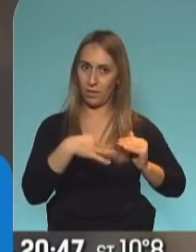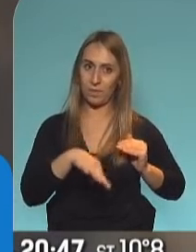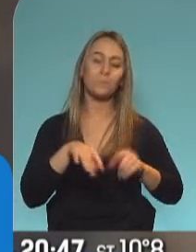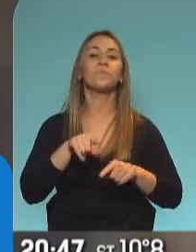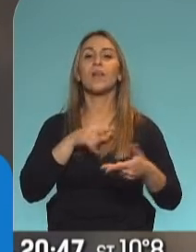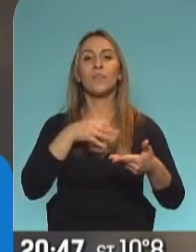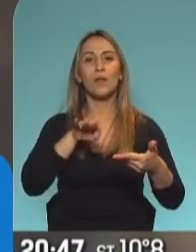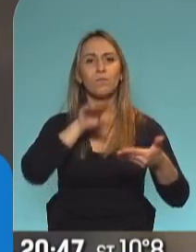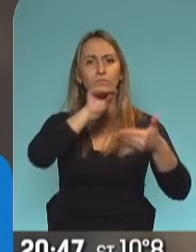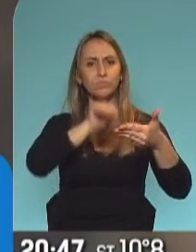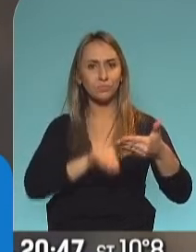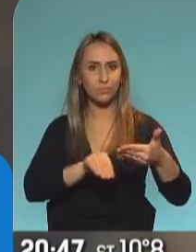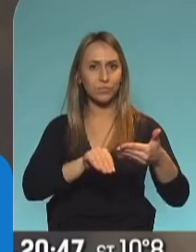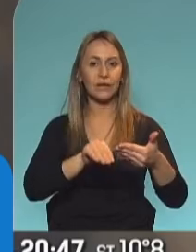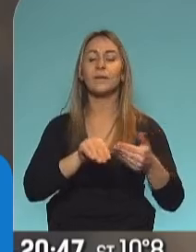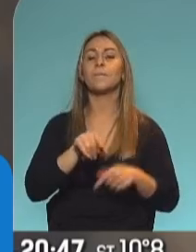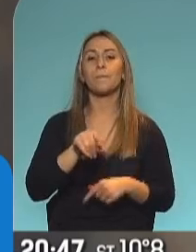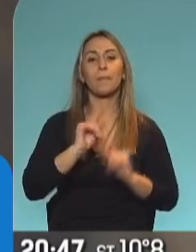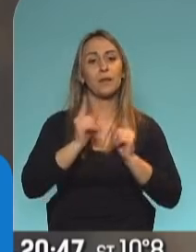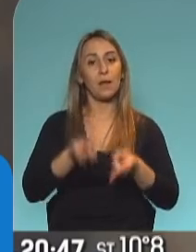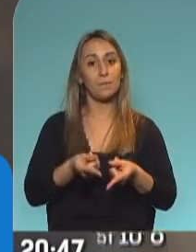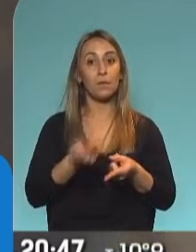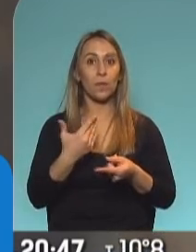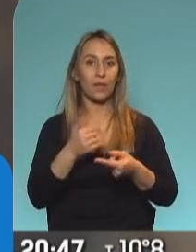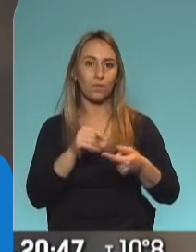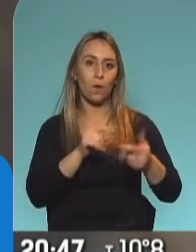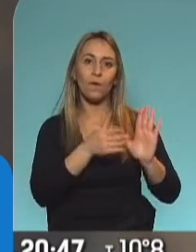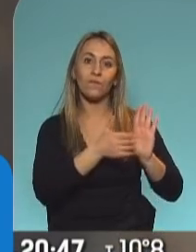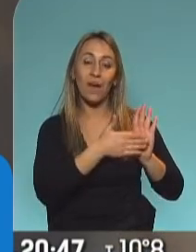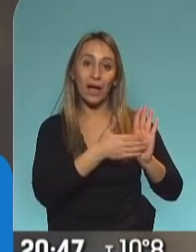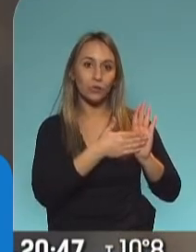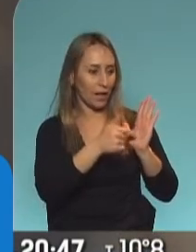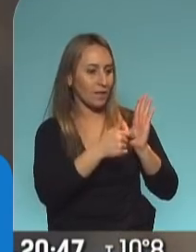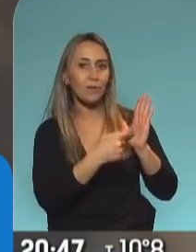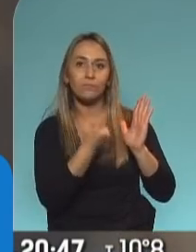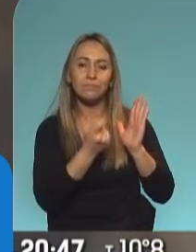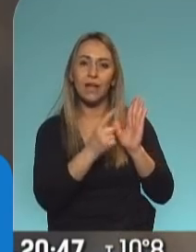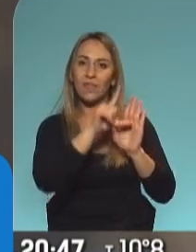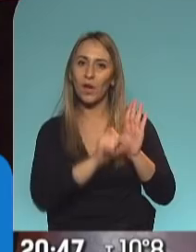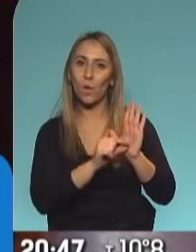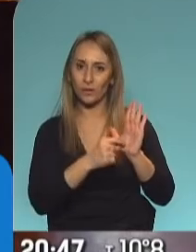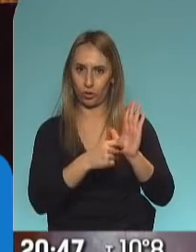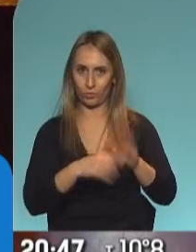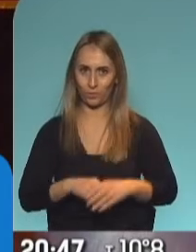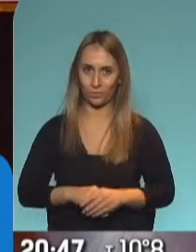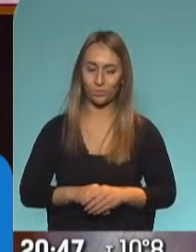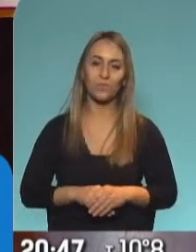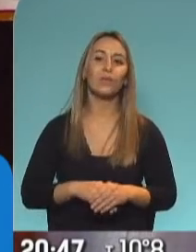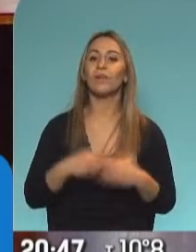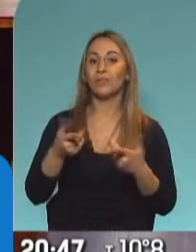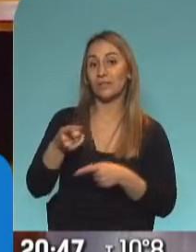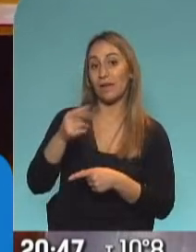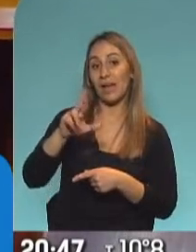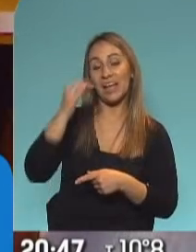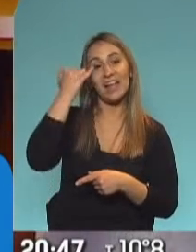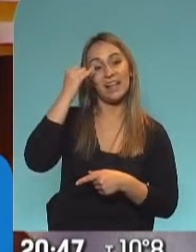además puedas señalar que esa es la factura donde tenés que cobrar este descuento. Bien, entonces, Reinaldo, a